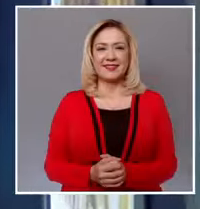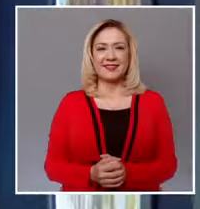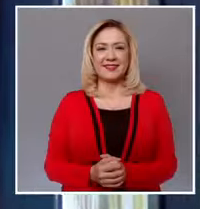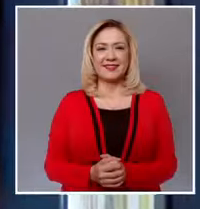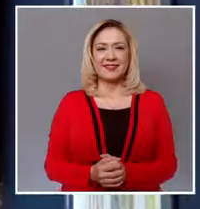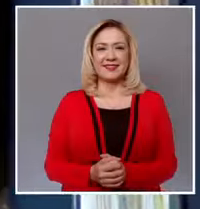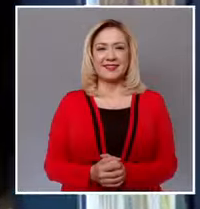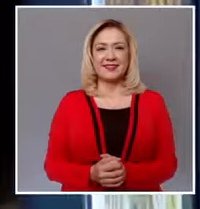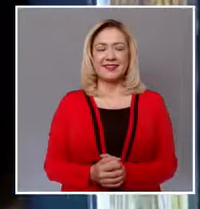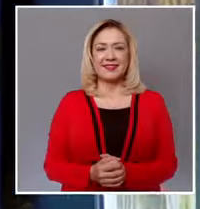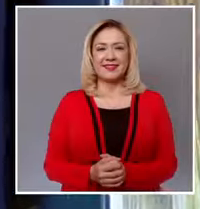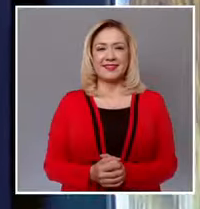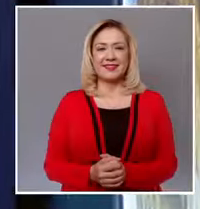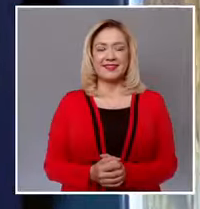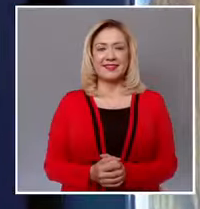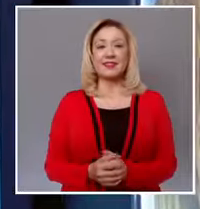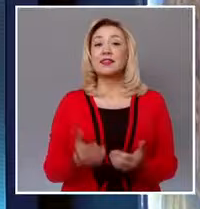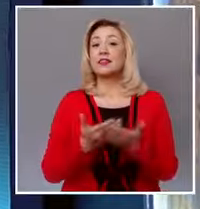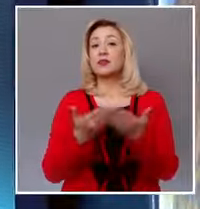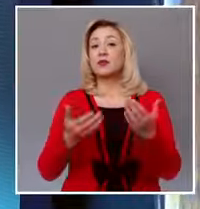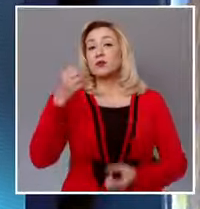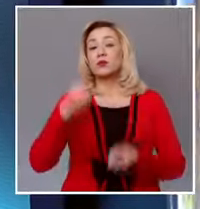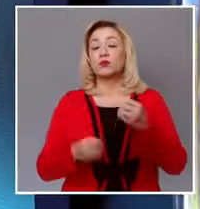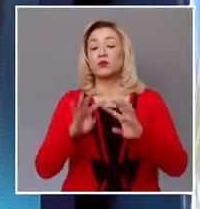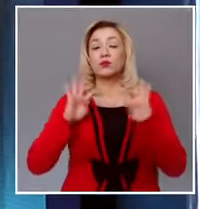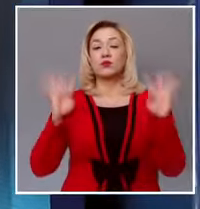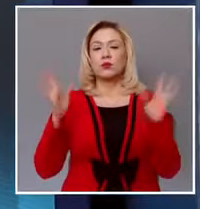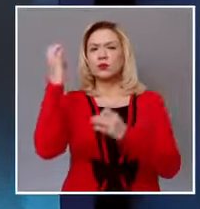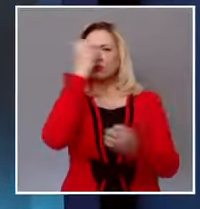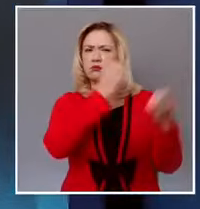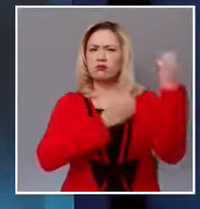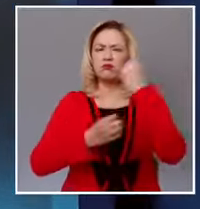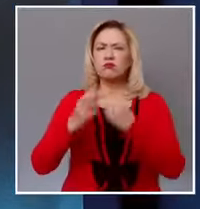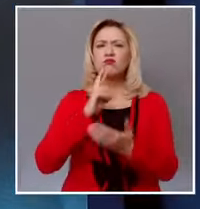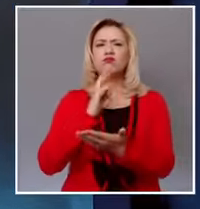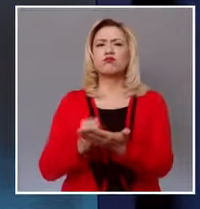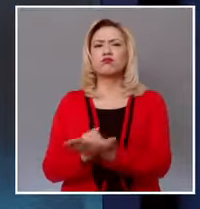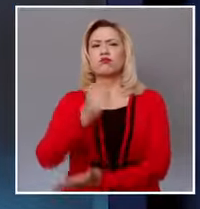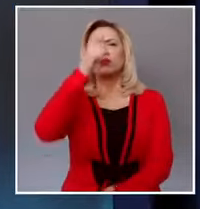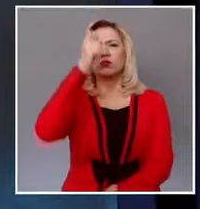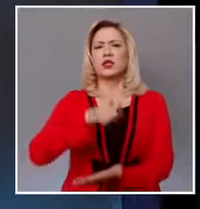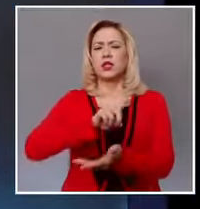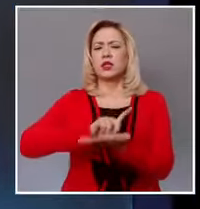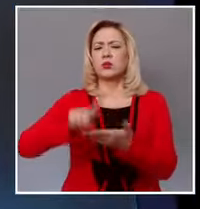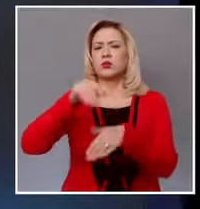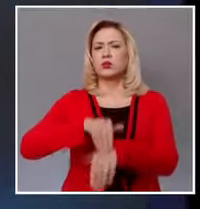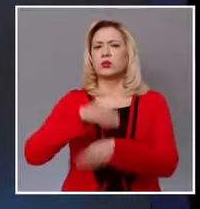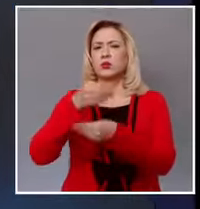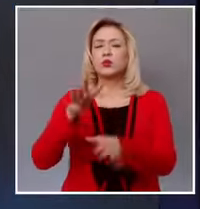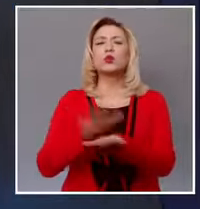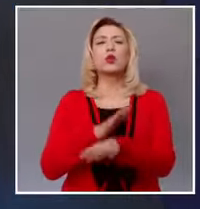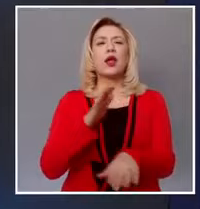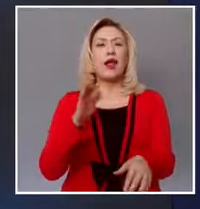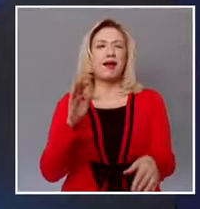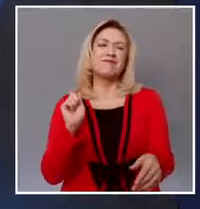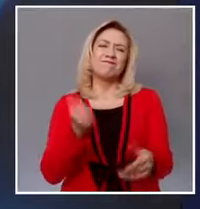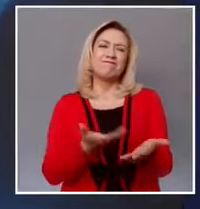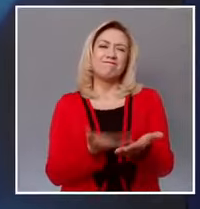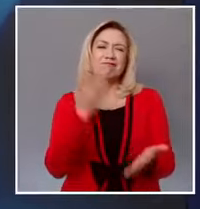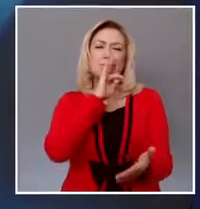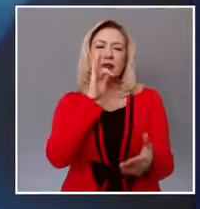El Pleno de la Corte revisó diversos criterios jurisprudenciales relacionados con el amparo directo, la suspensión provisional y